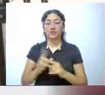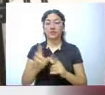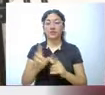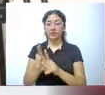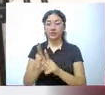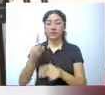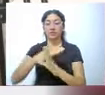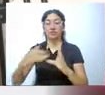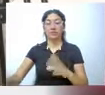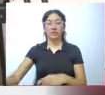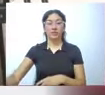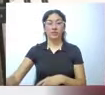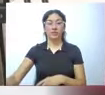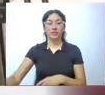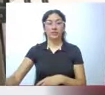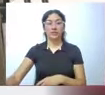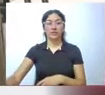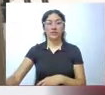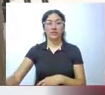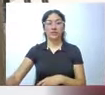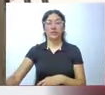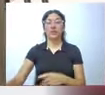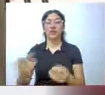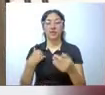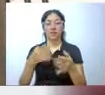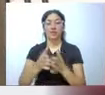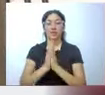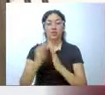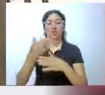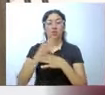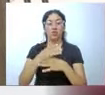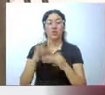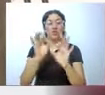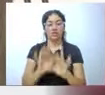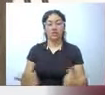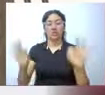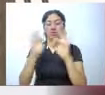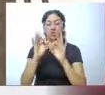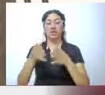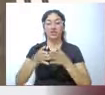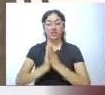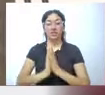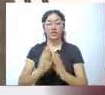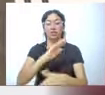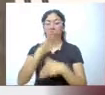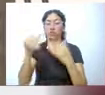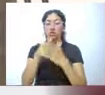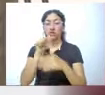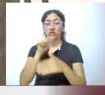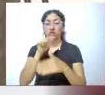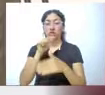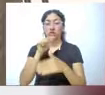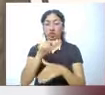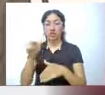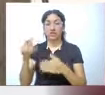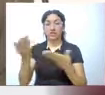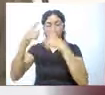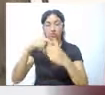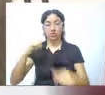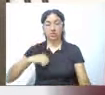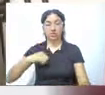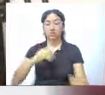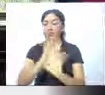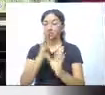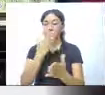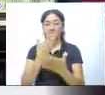lo ha propuesto el regidor comparto su opinión de que es importante exigir de que todos estos servicios vuelvan a la de Lima eso